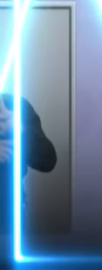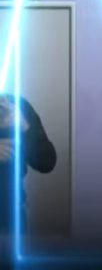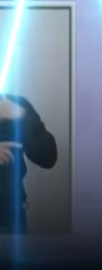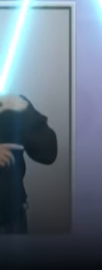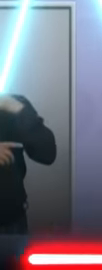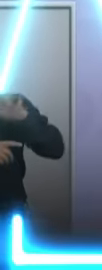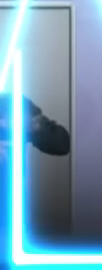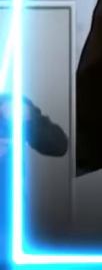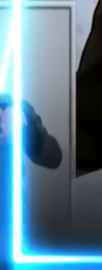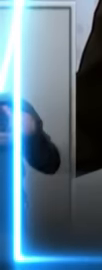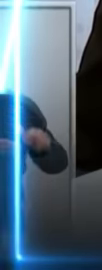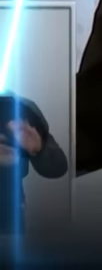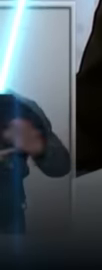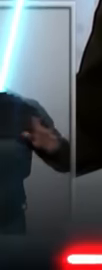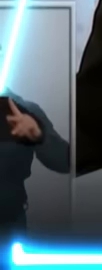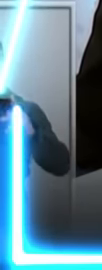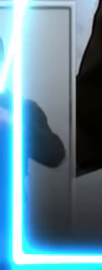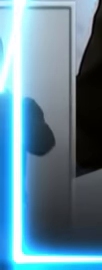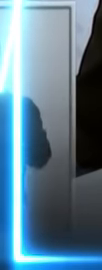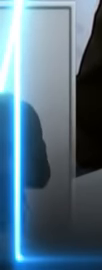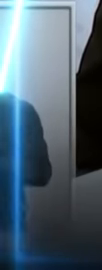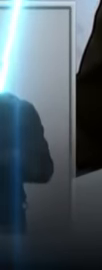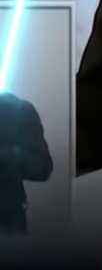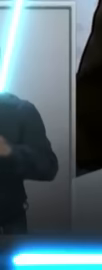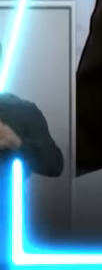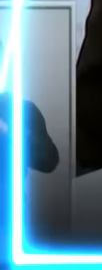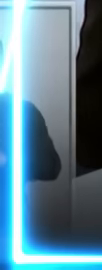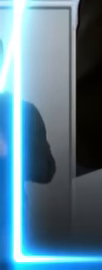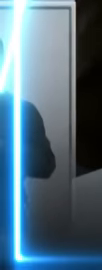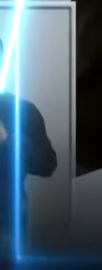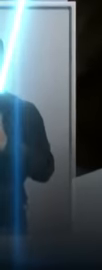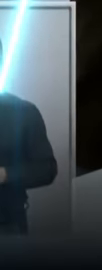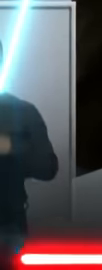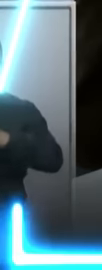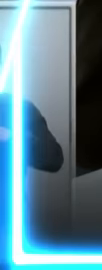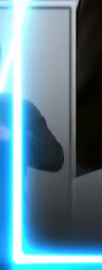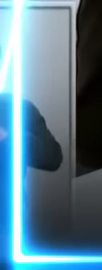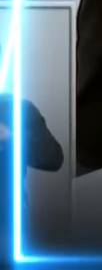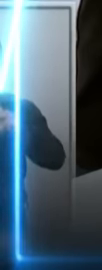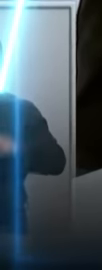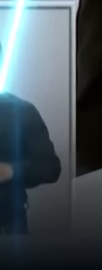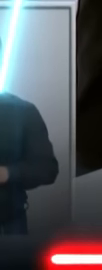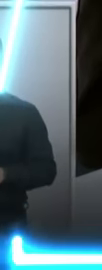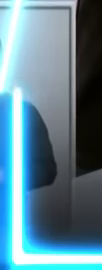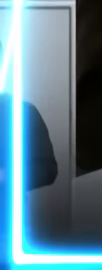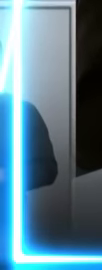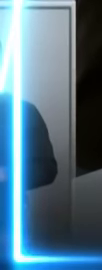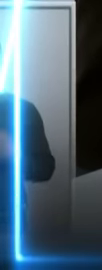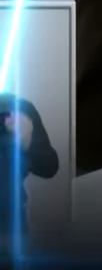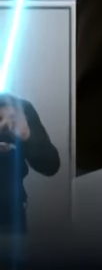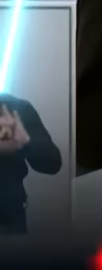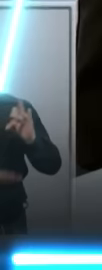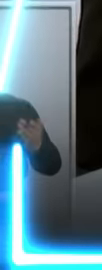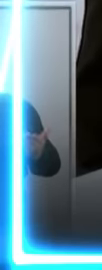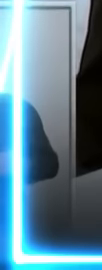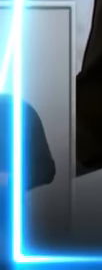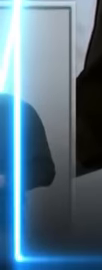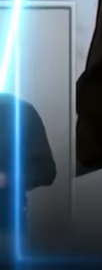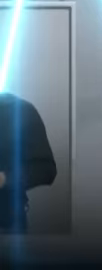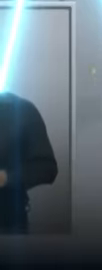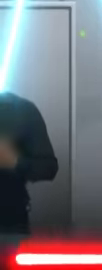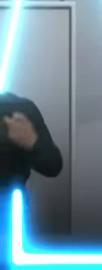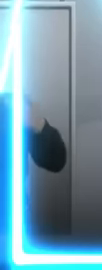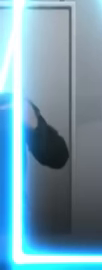corruptos de siempre y darles gracias. Una verdadera lección de gracias, candidata. Muchas gracias, candidata, por